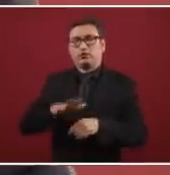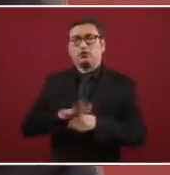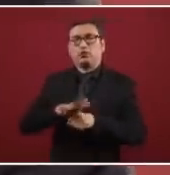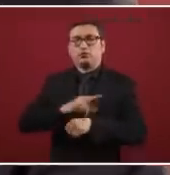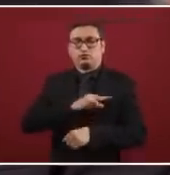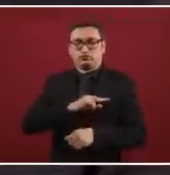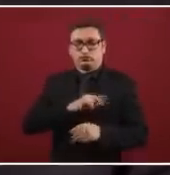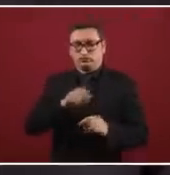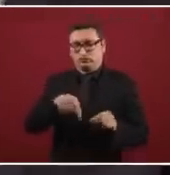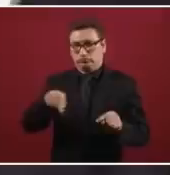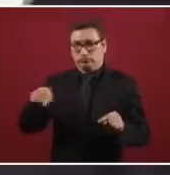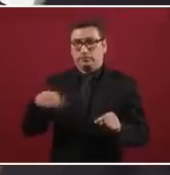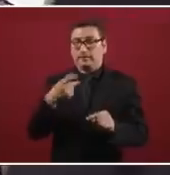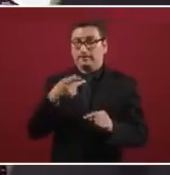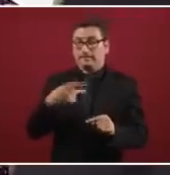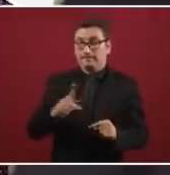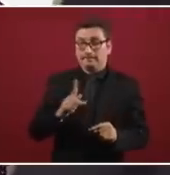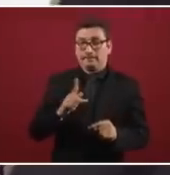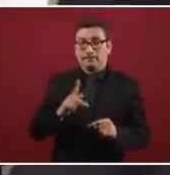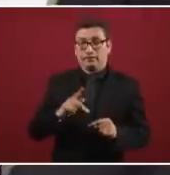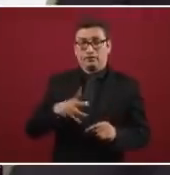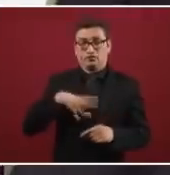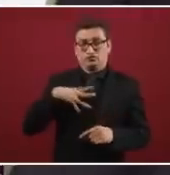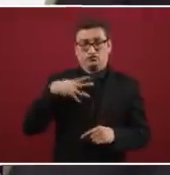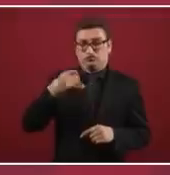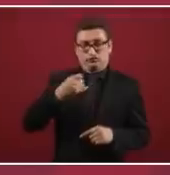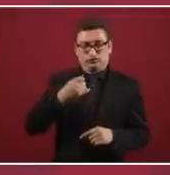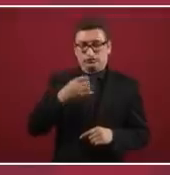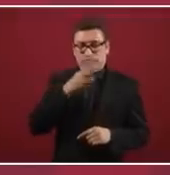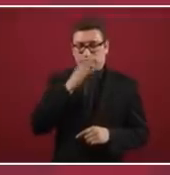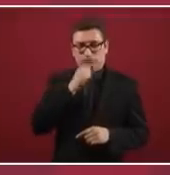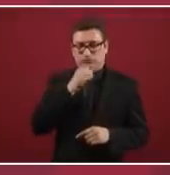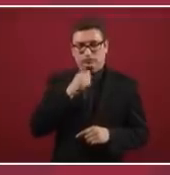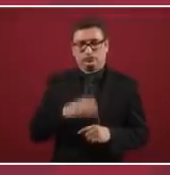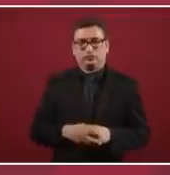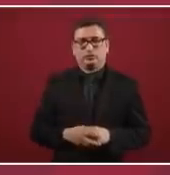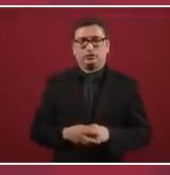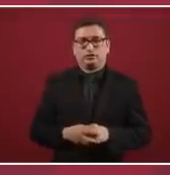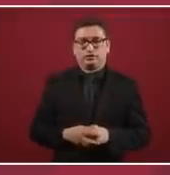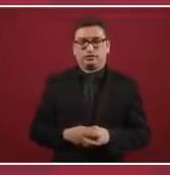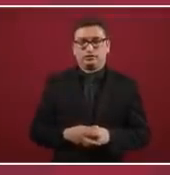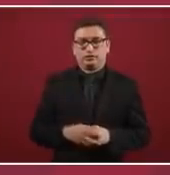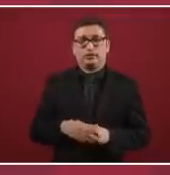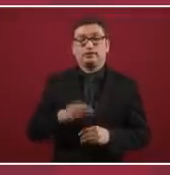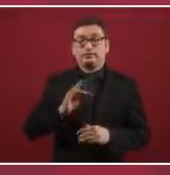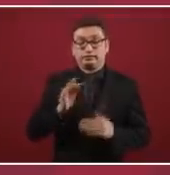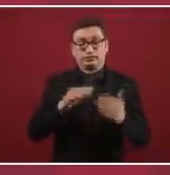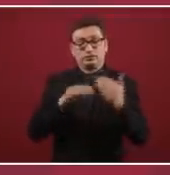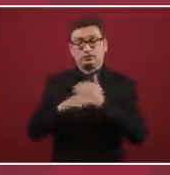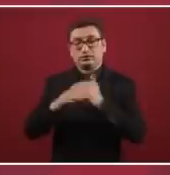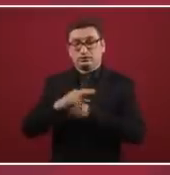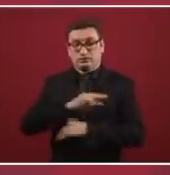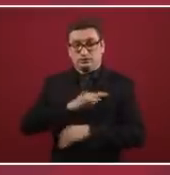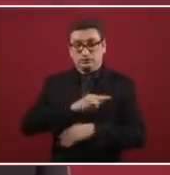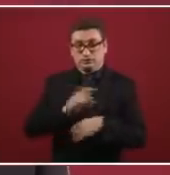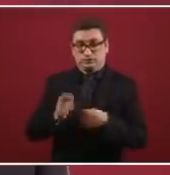pero no pueden abusar, aunque sean carreteras